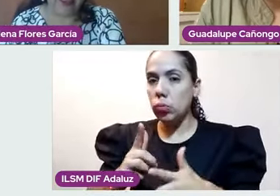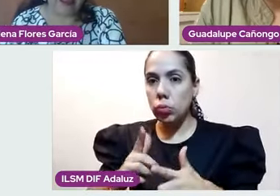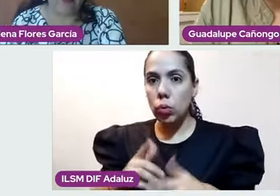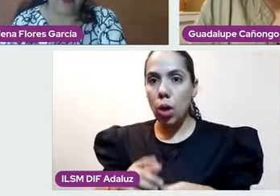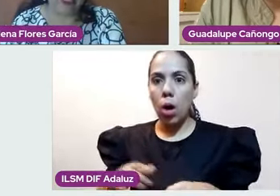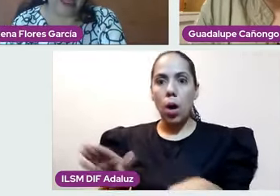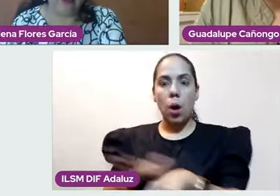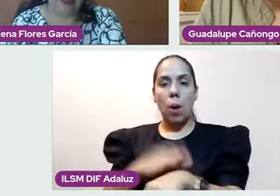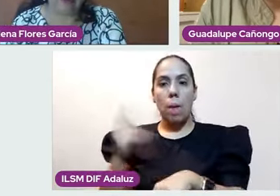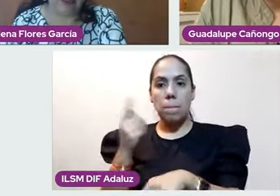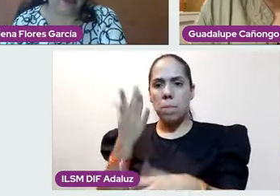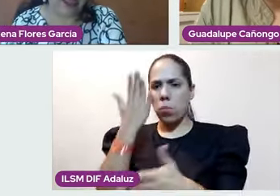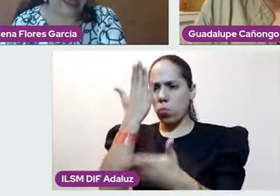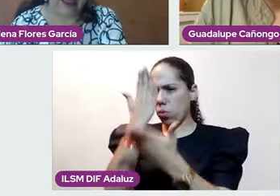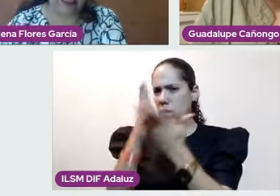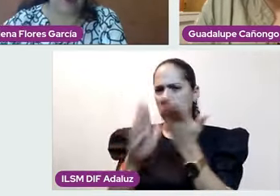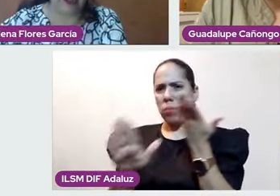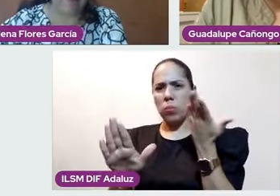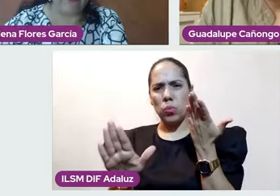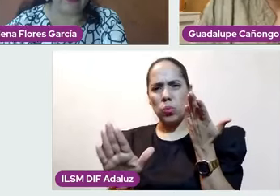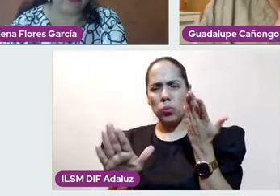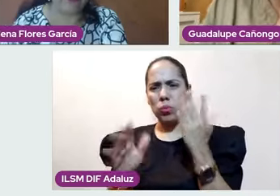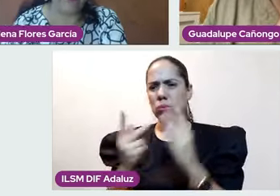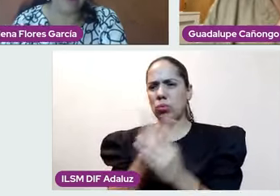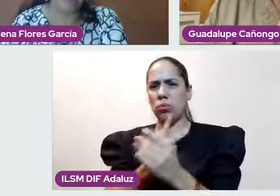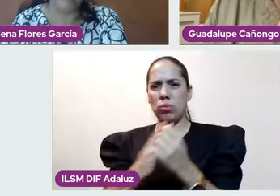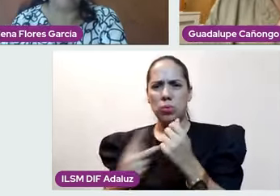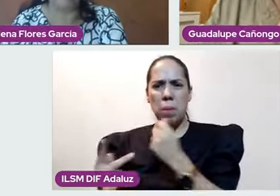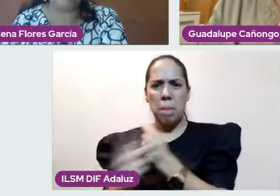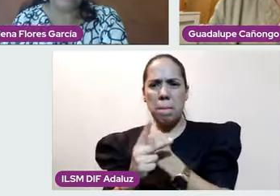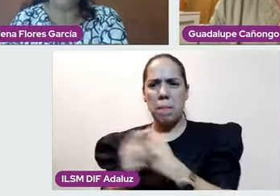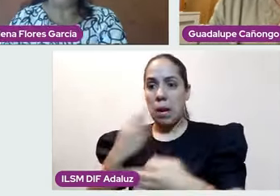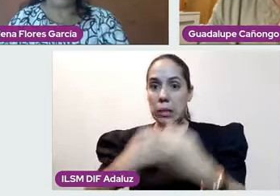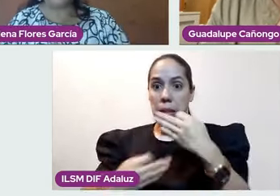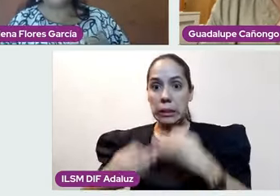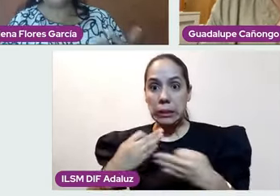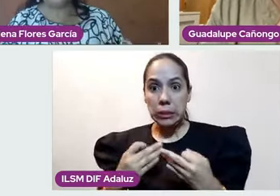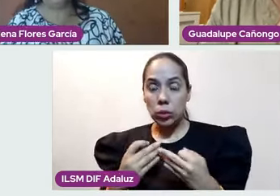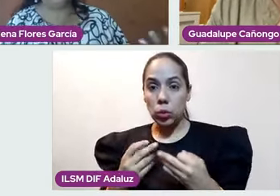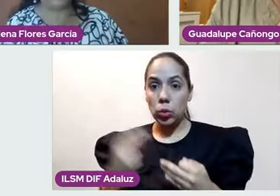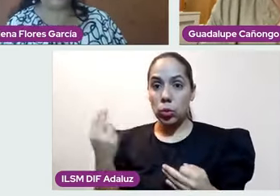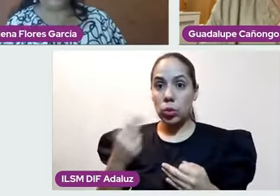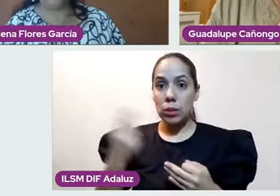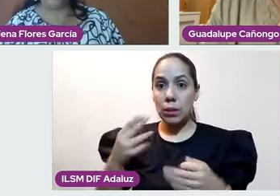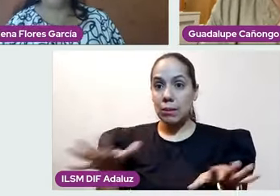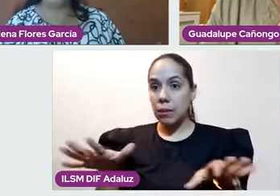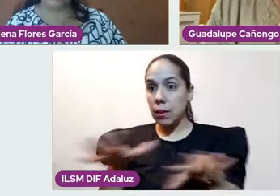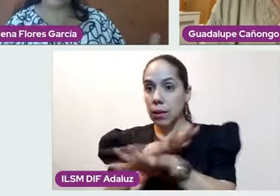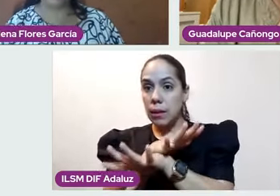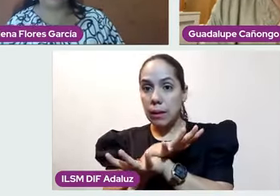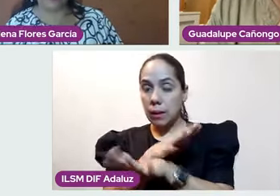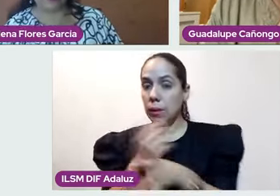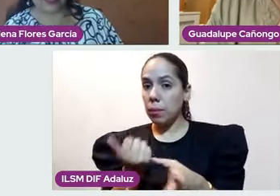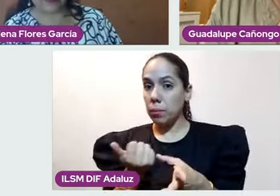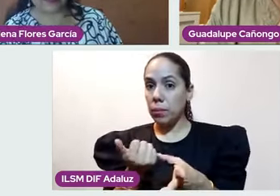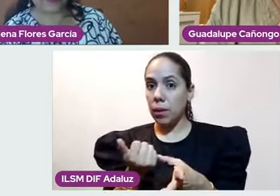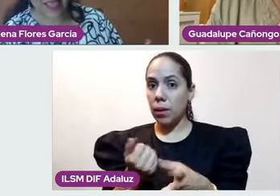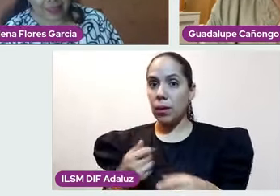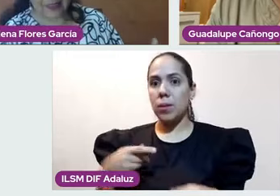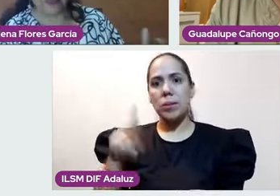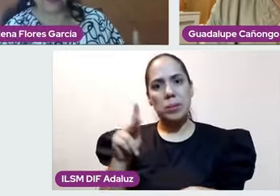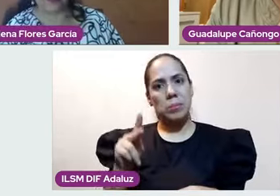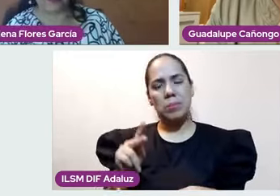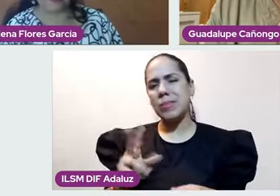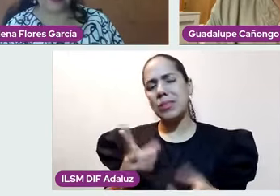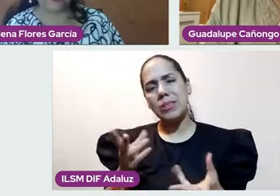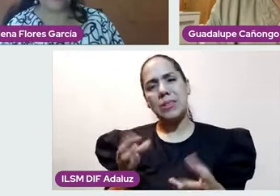está orillando, arrimando a que lo hagamos, ¿no? Entonces, en este sentido, nadie, ¿no?, debiera quedarse atrás.